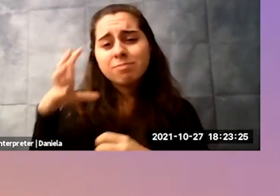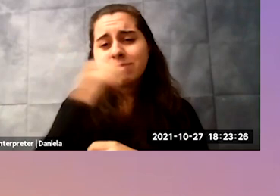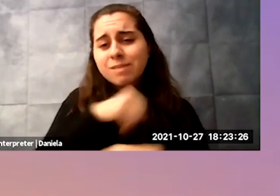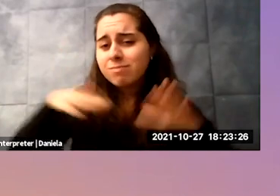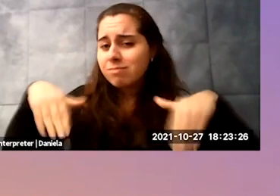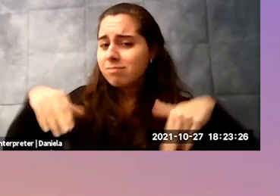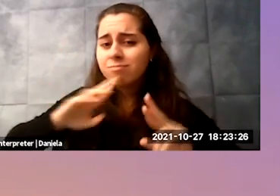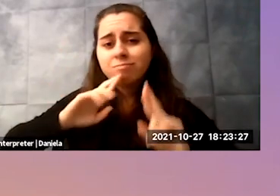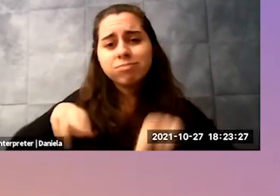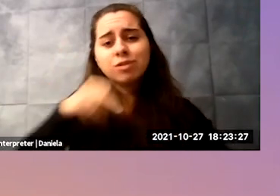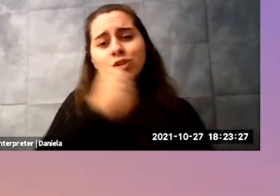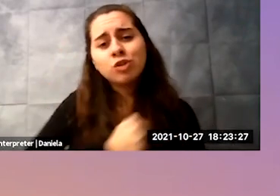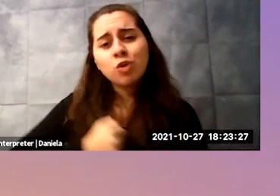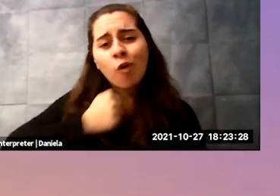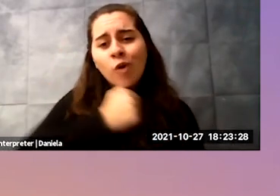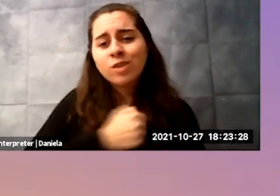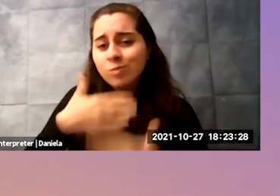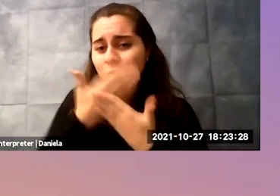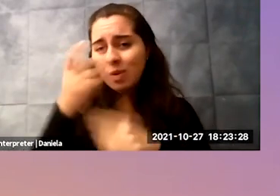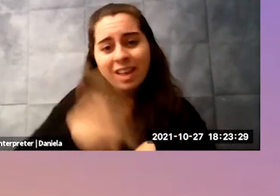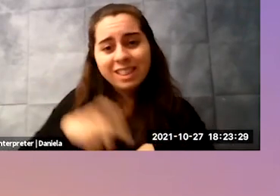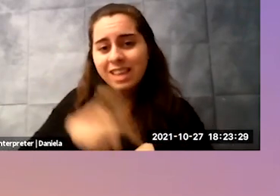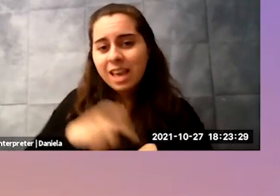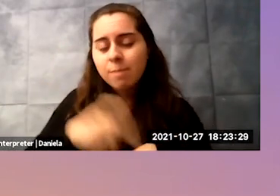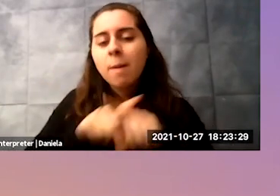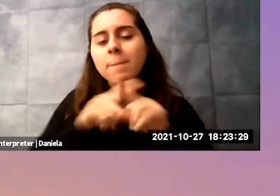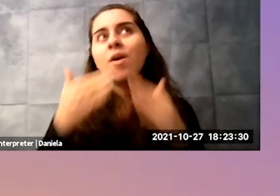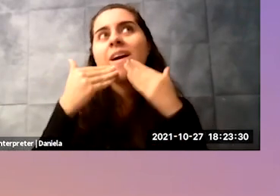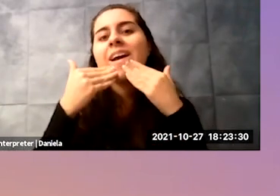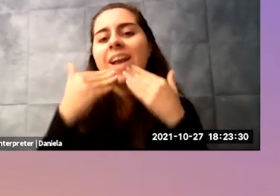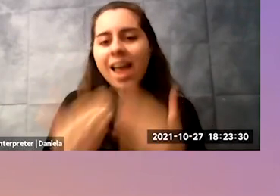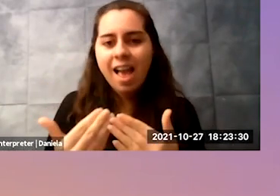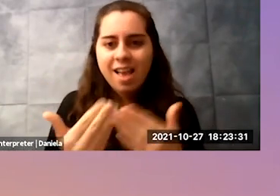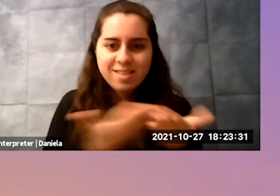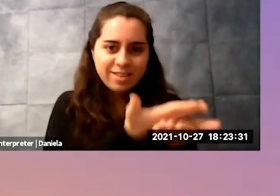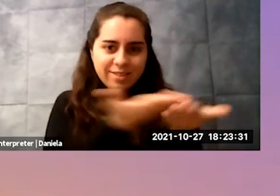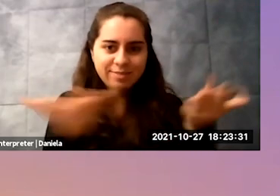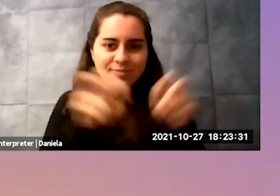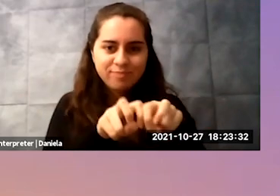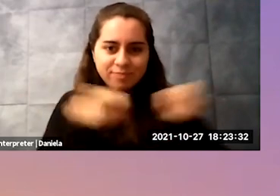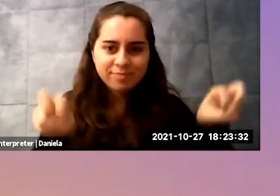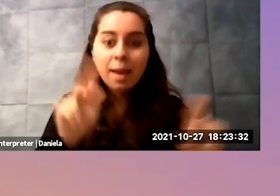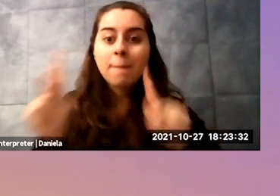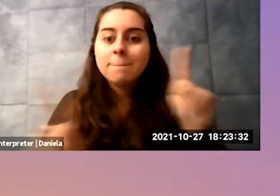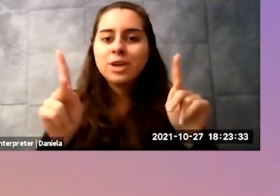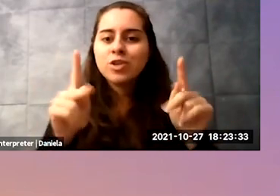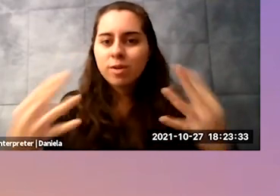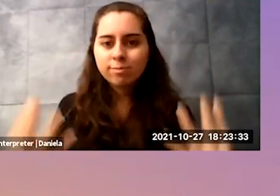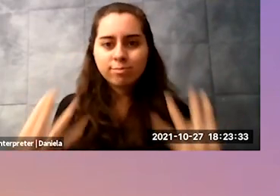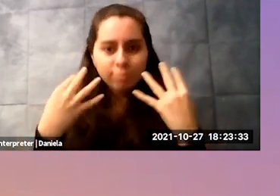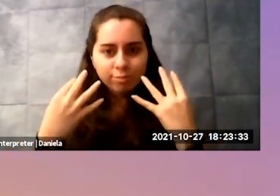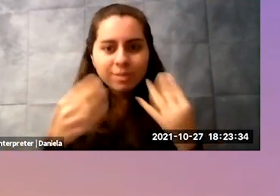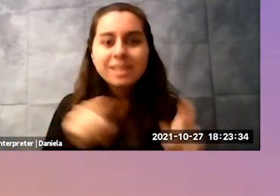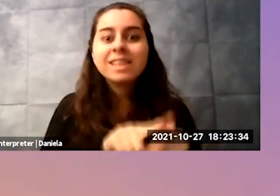poder incorporarlas todas, pero agradecemos a los panelistas y a nuestra audiencia, y sobre todo a Digna, que